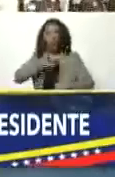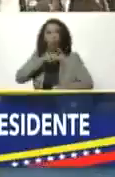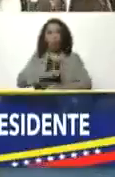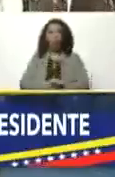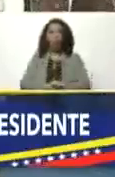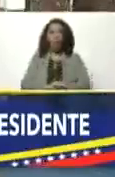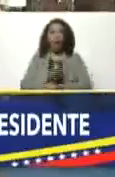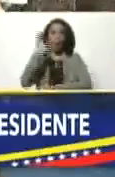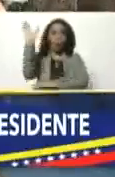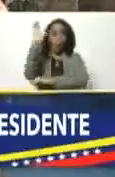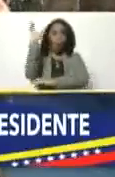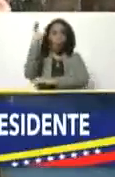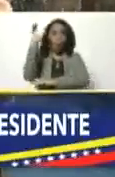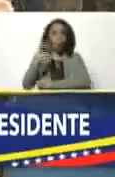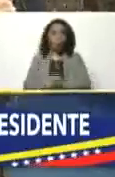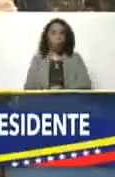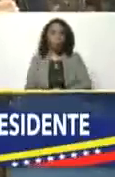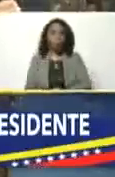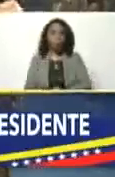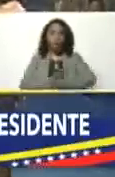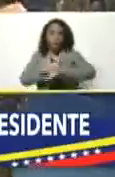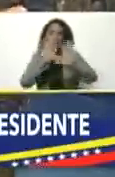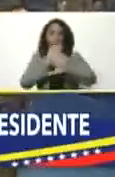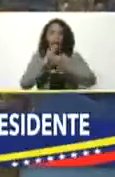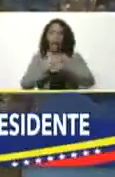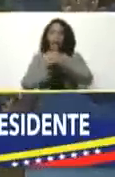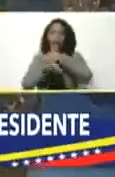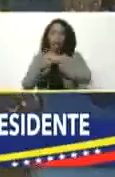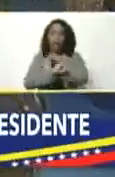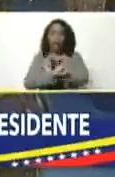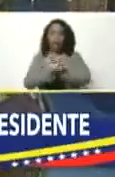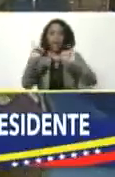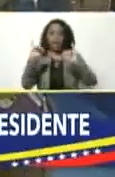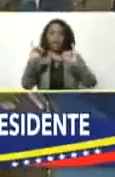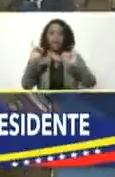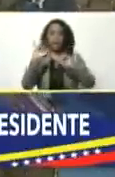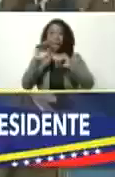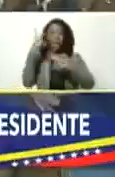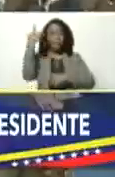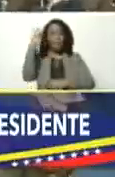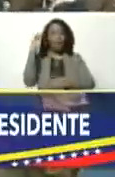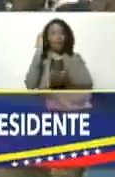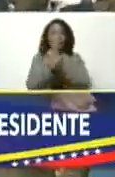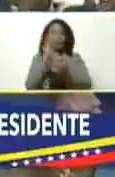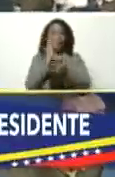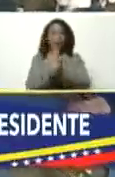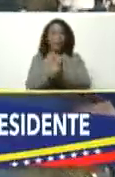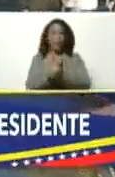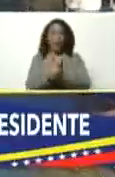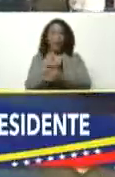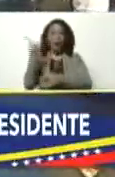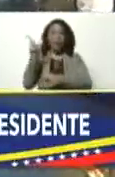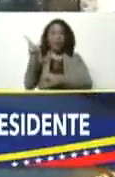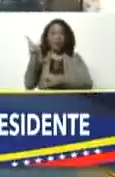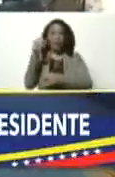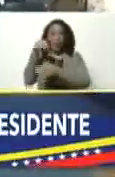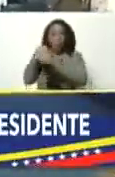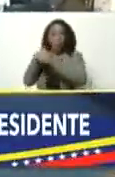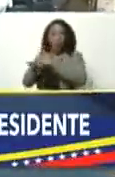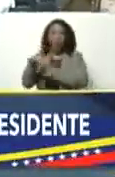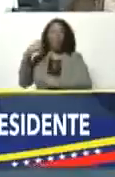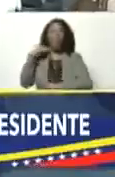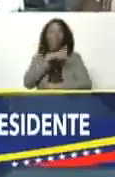En Colombia ya se va, se despide para siempre y se va al basural de la historia Iván Duque.